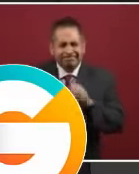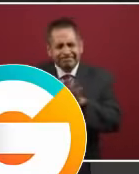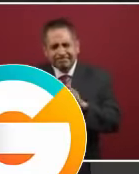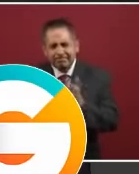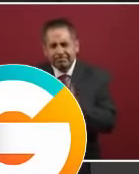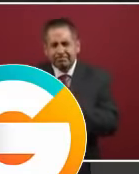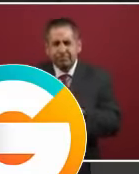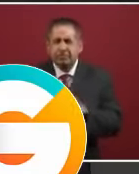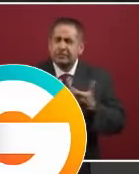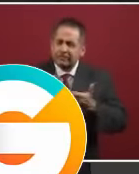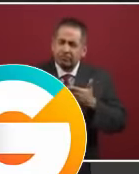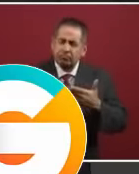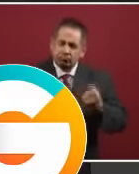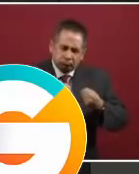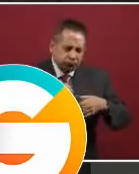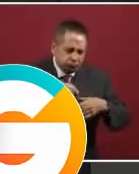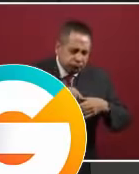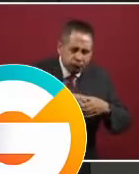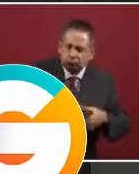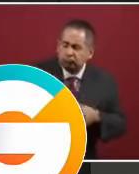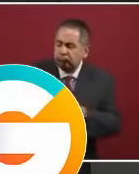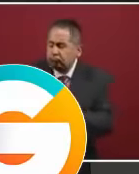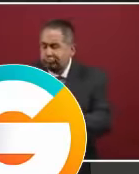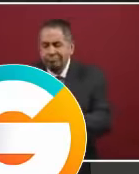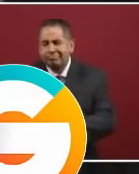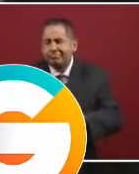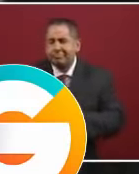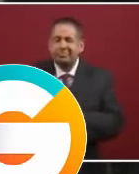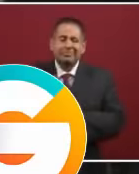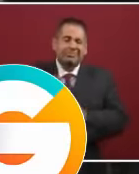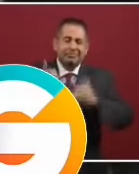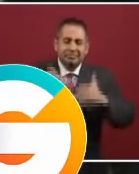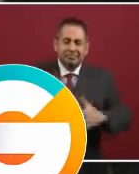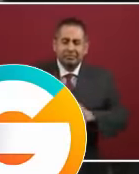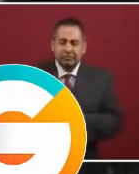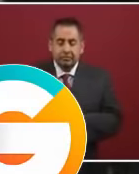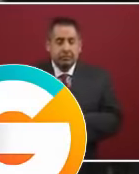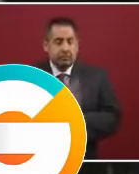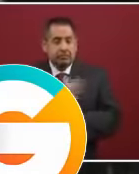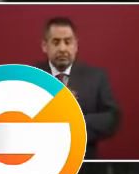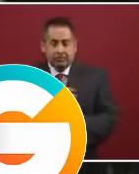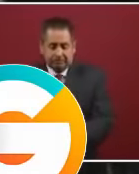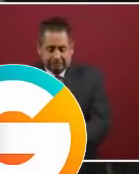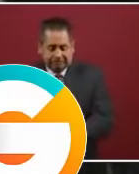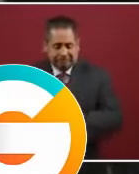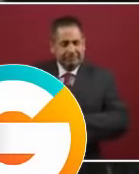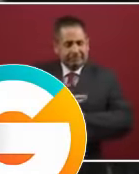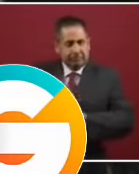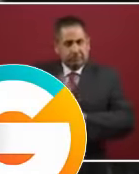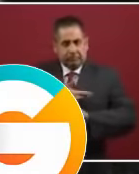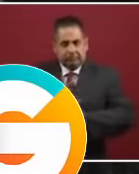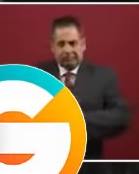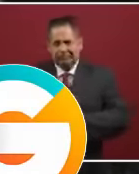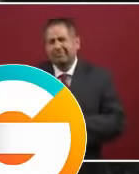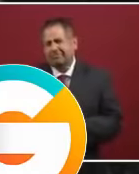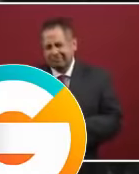el hacerles sus leches en las noches, porque ya me pesaba. Ya cargar a mi hijo de un año, me